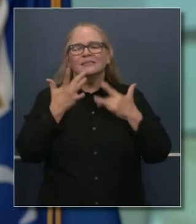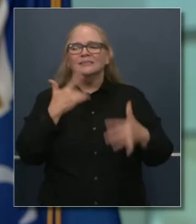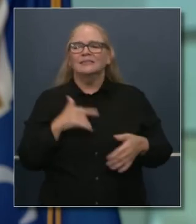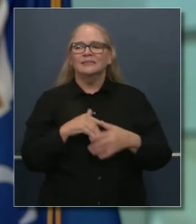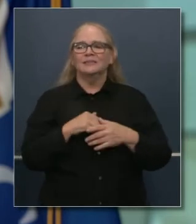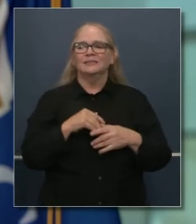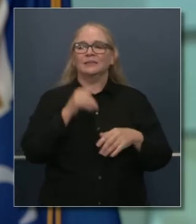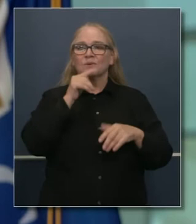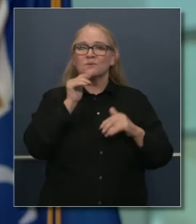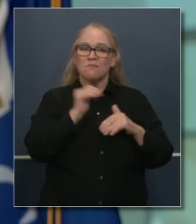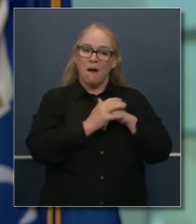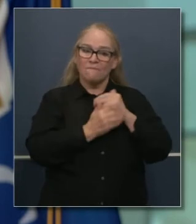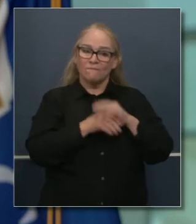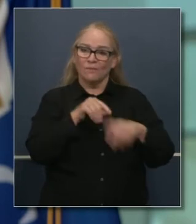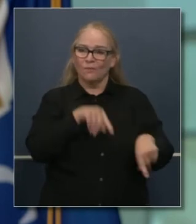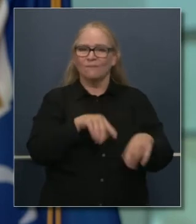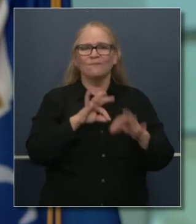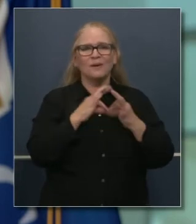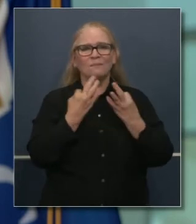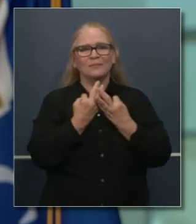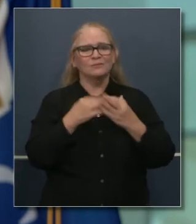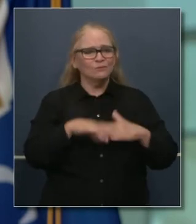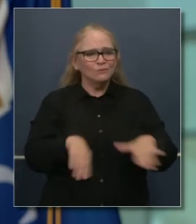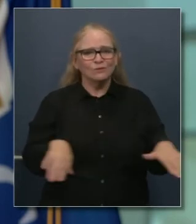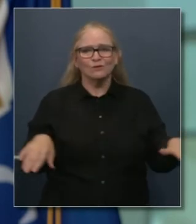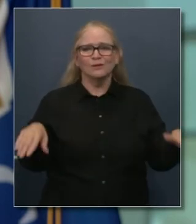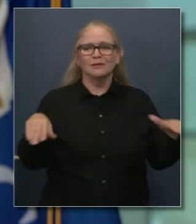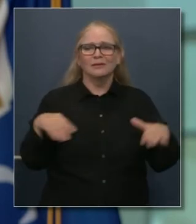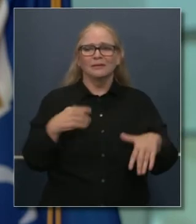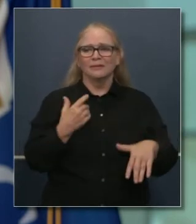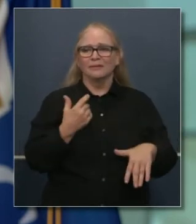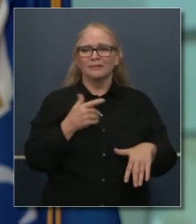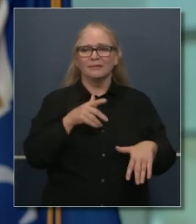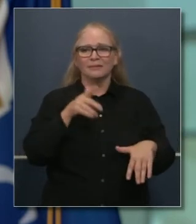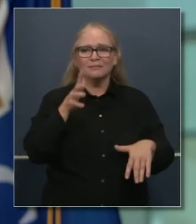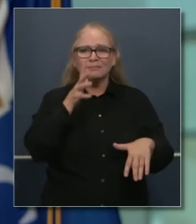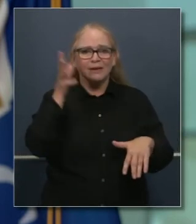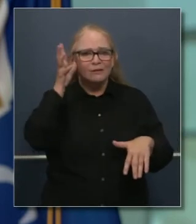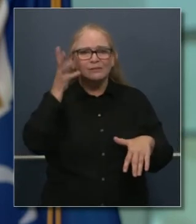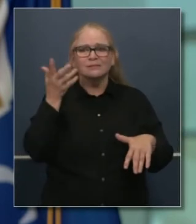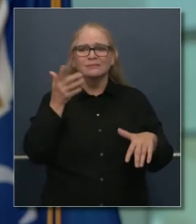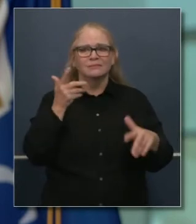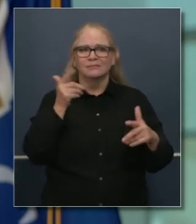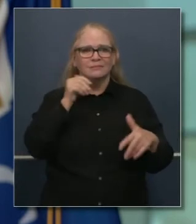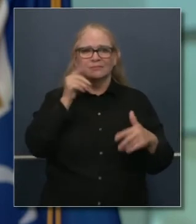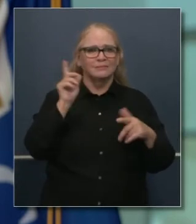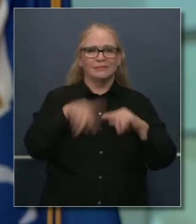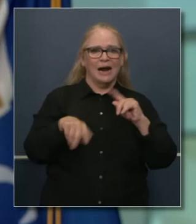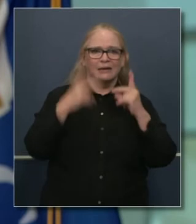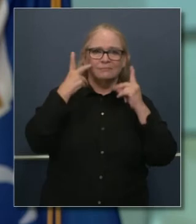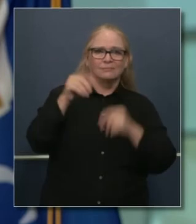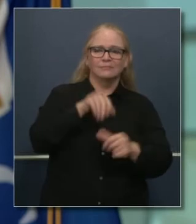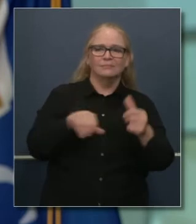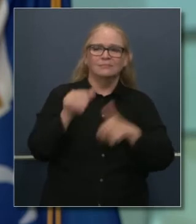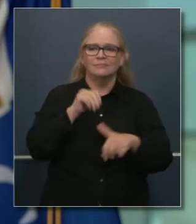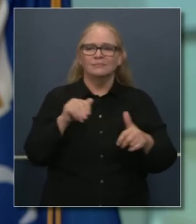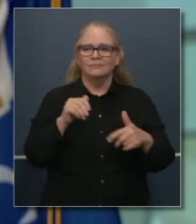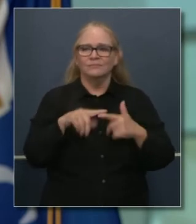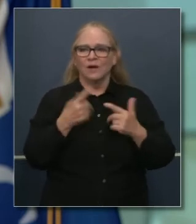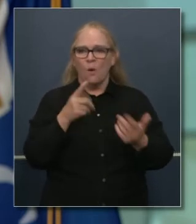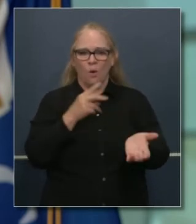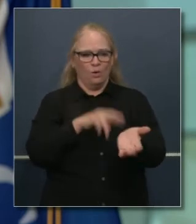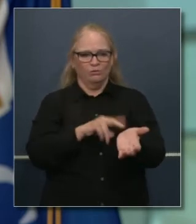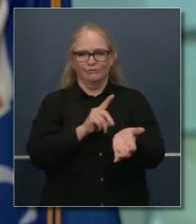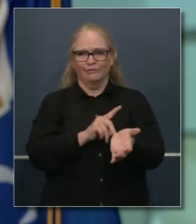único para cuidar a esta persona enferma la única enfermera que puede tener acceso a un neonato